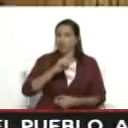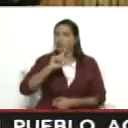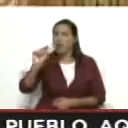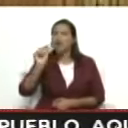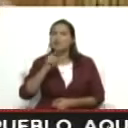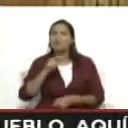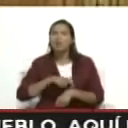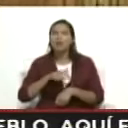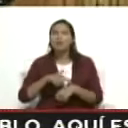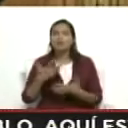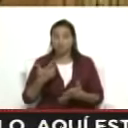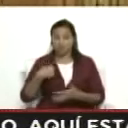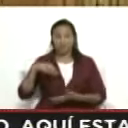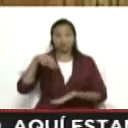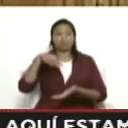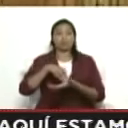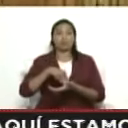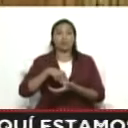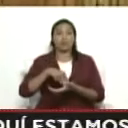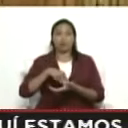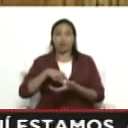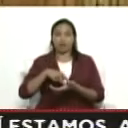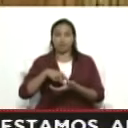Y él se paró en la puerta del rancho y me dijo,